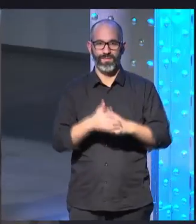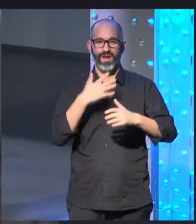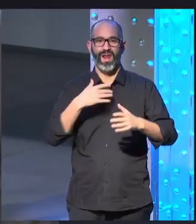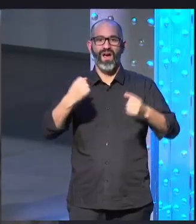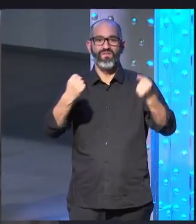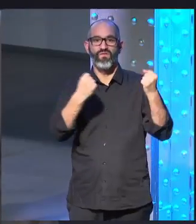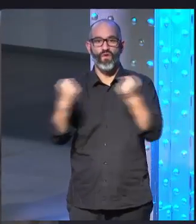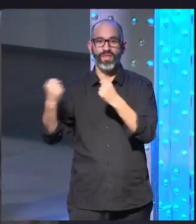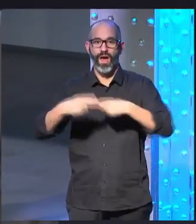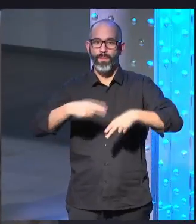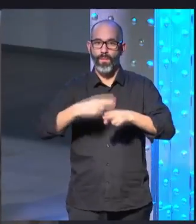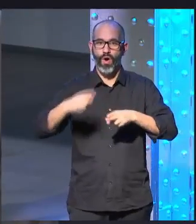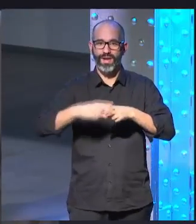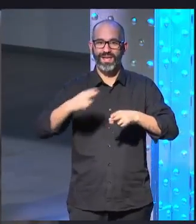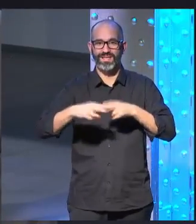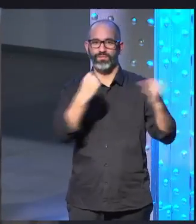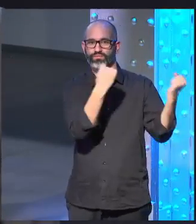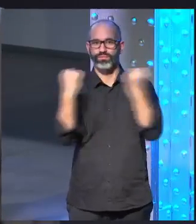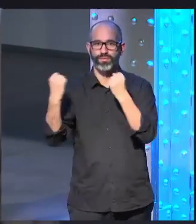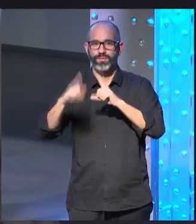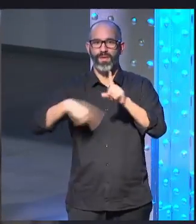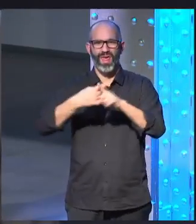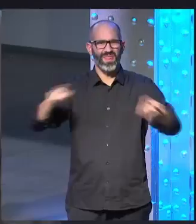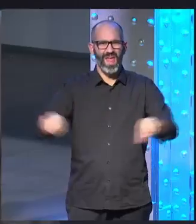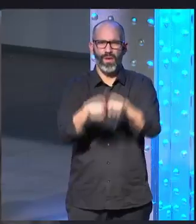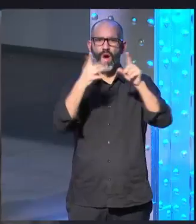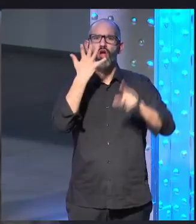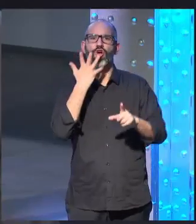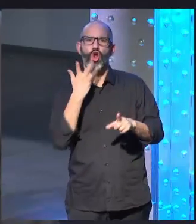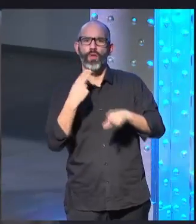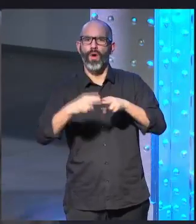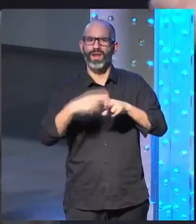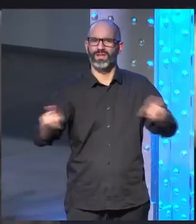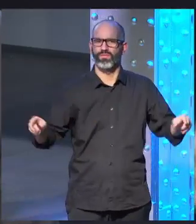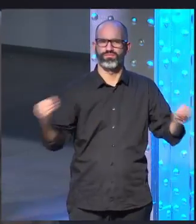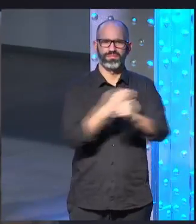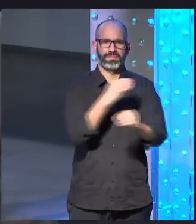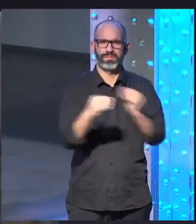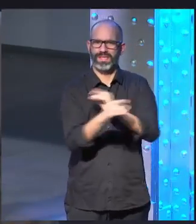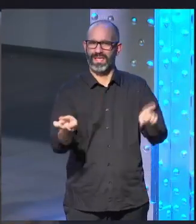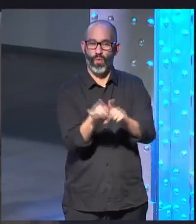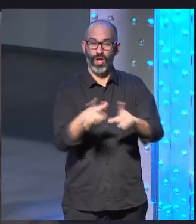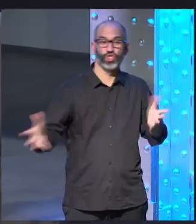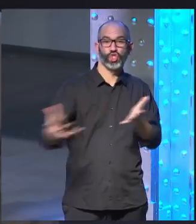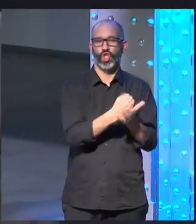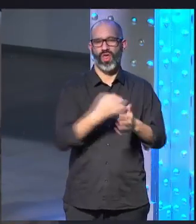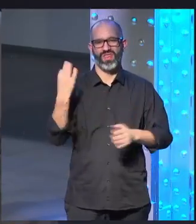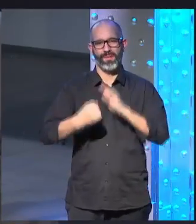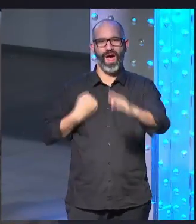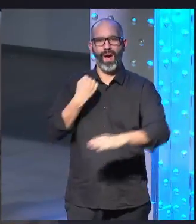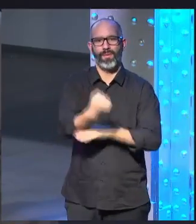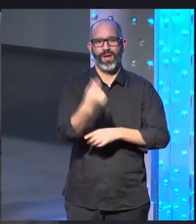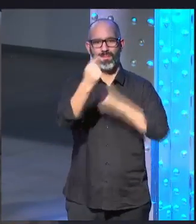fuerzas políticas constitucionales, por encima de sus diferencias, deben apoyar a fondo los presupuestos del Estado.